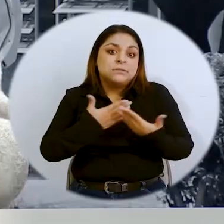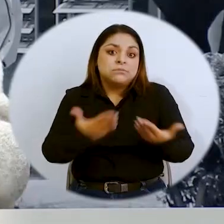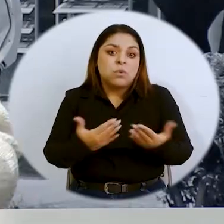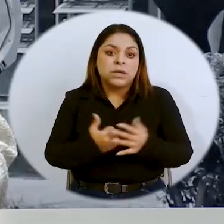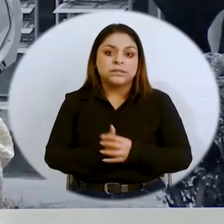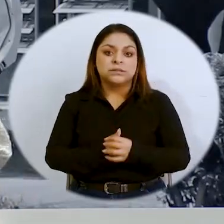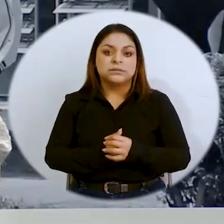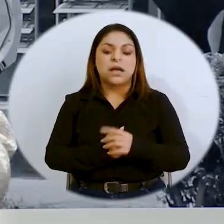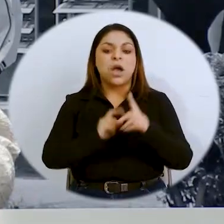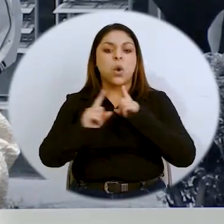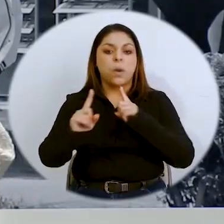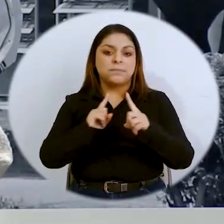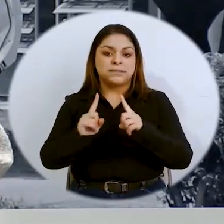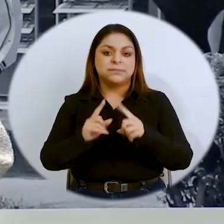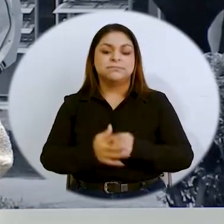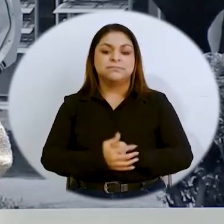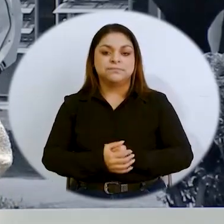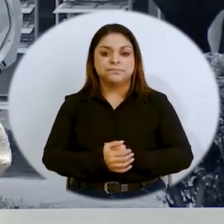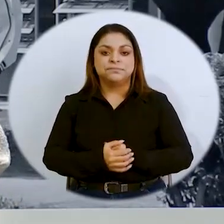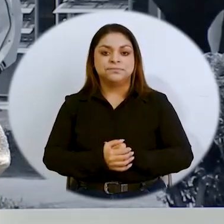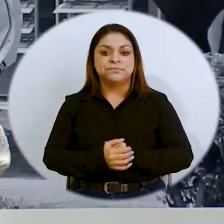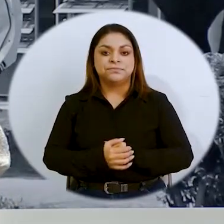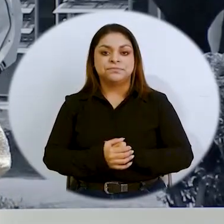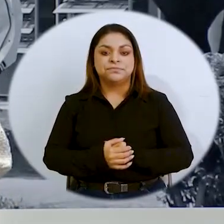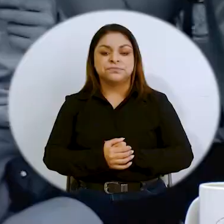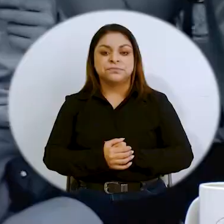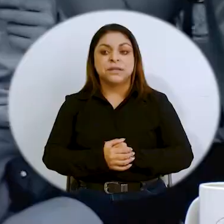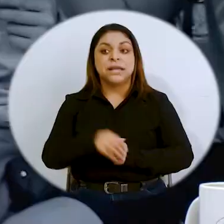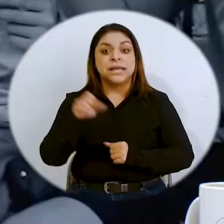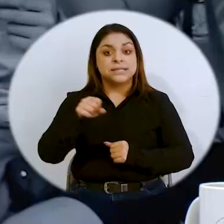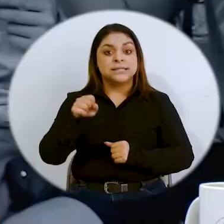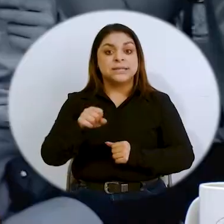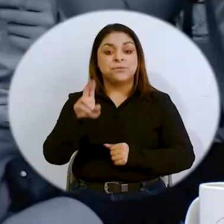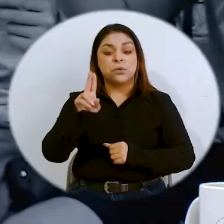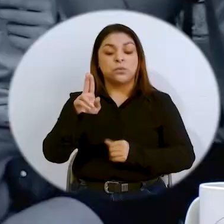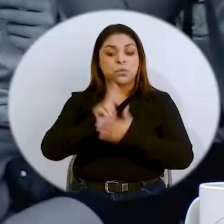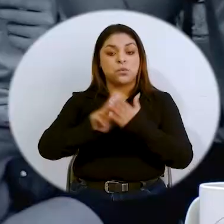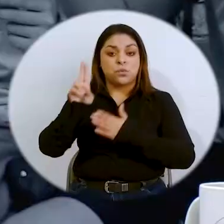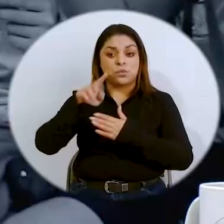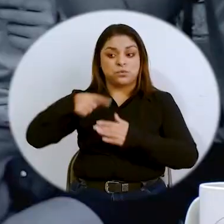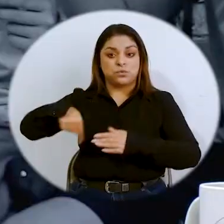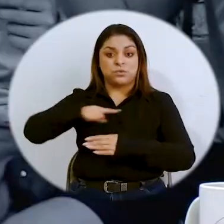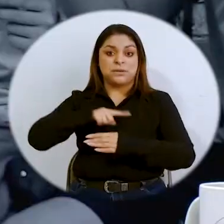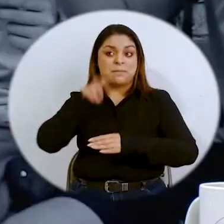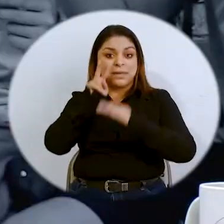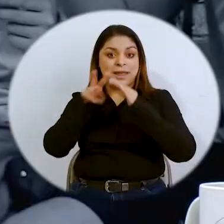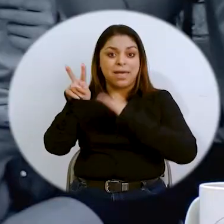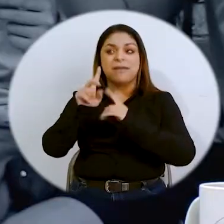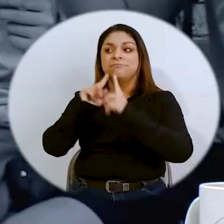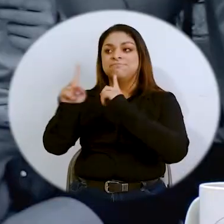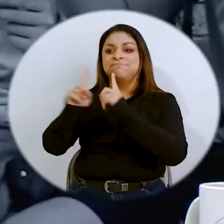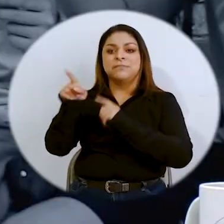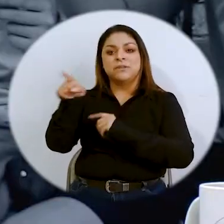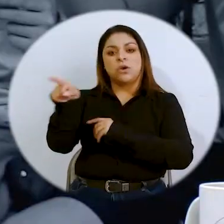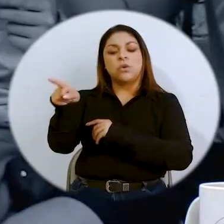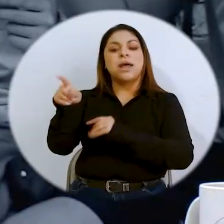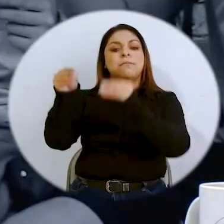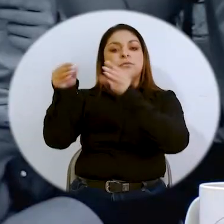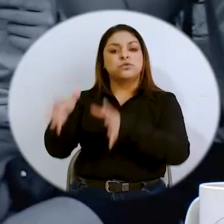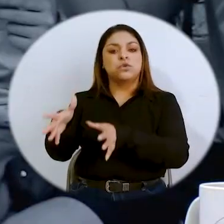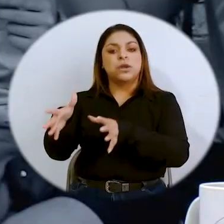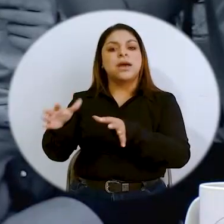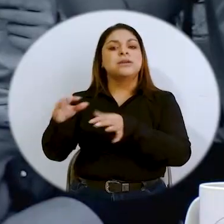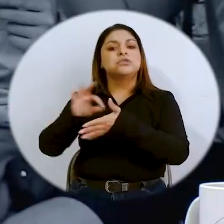estén, digamos, dispuestas a conversar. Sí, de hecho, Una Mirada conversó sobre este tema con Rosmarie Hernández, quien